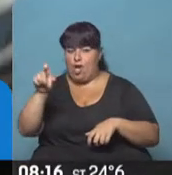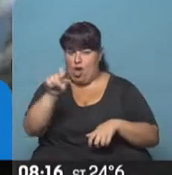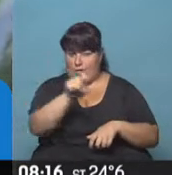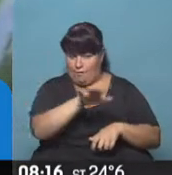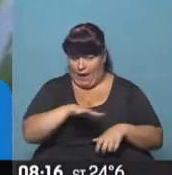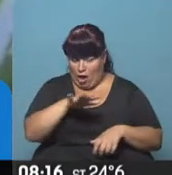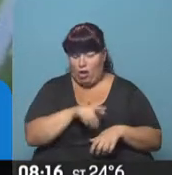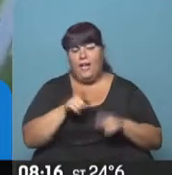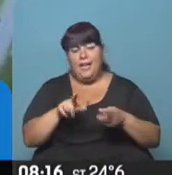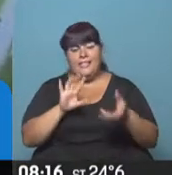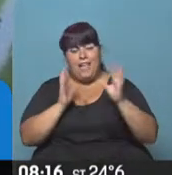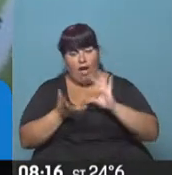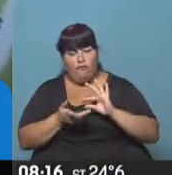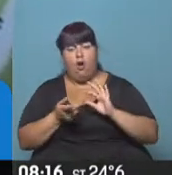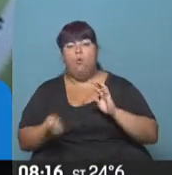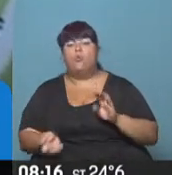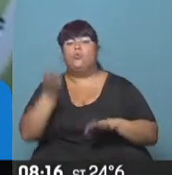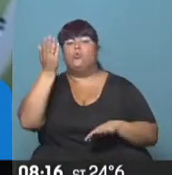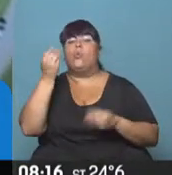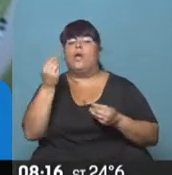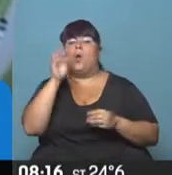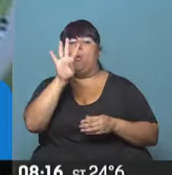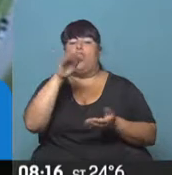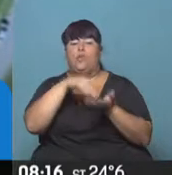locales. De esta manera, la suba se aplicará para